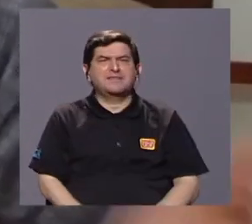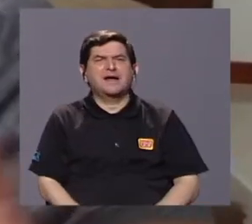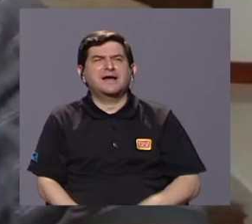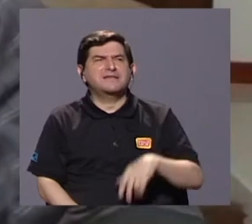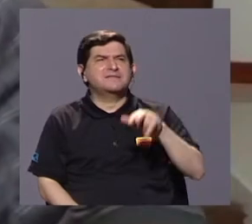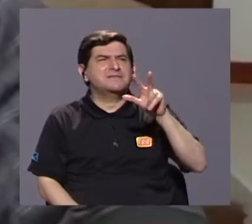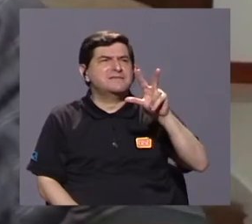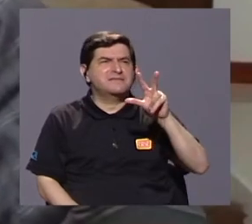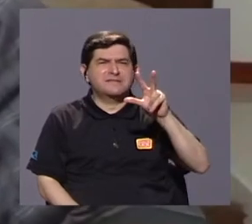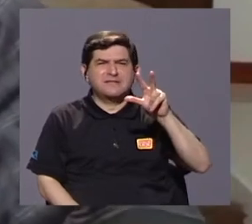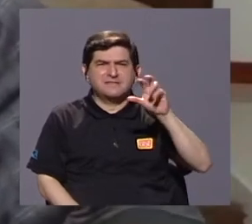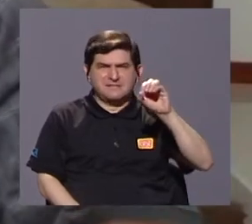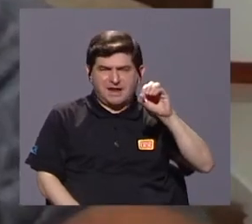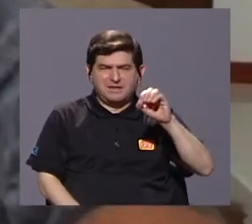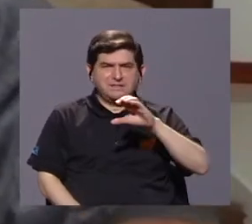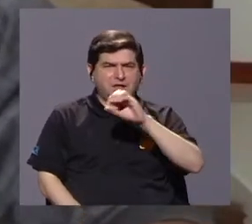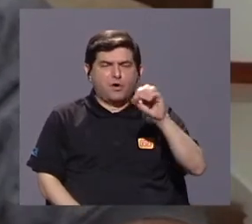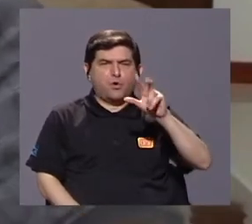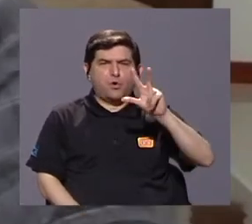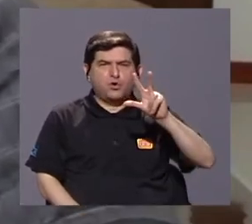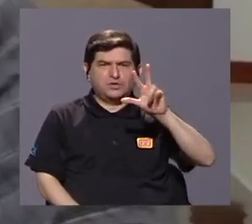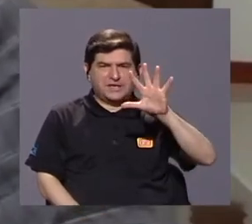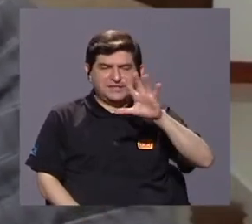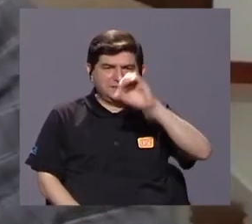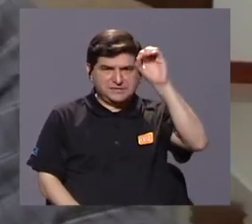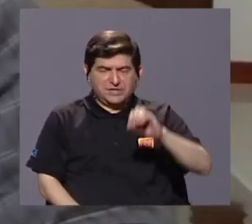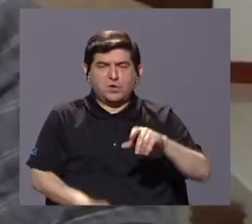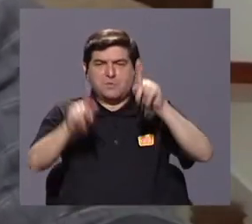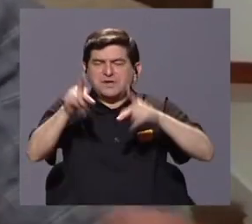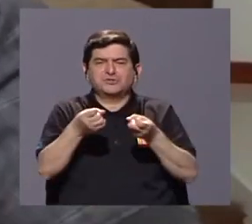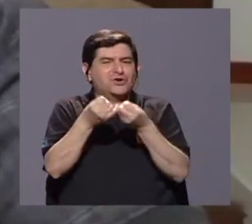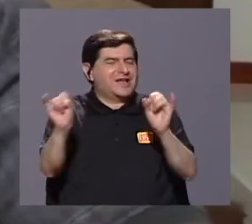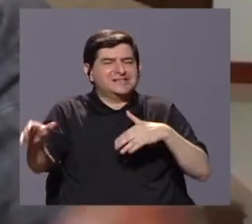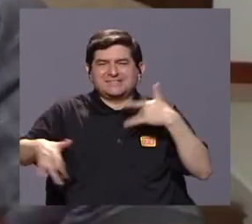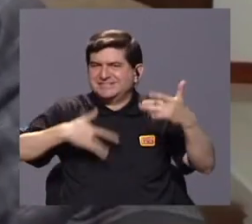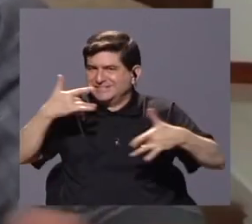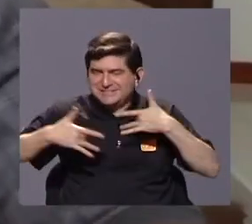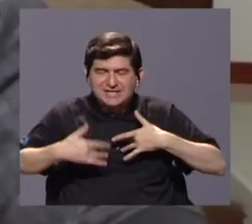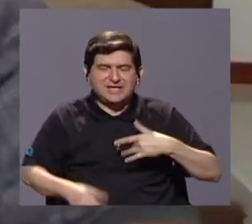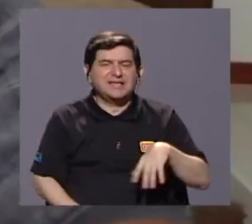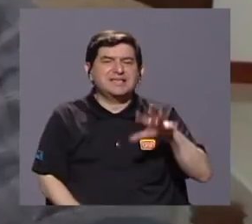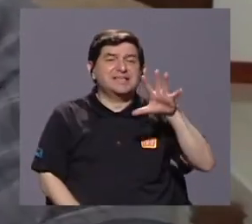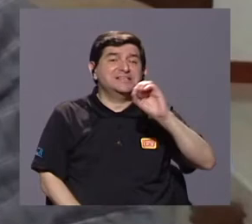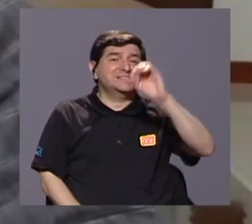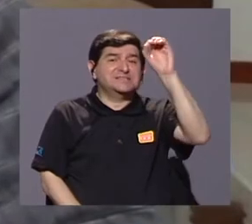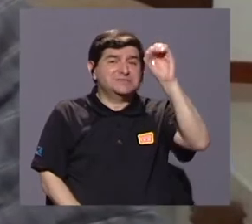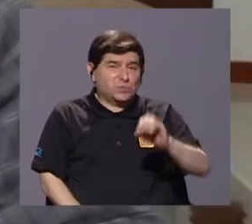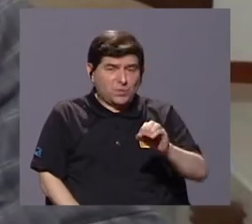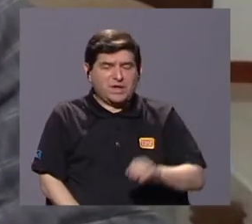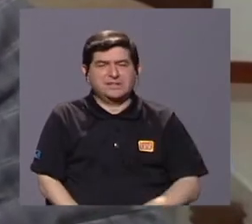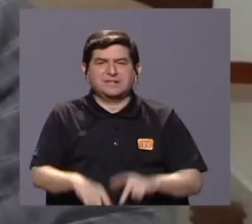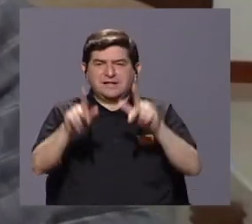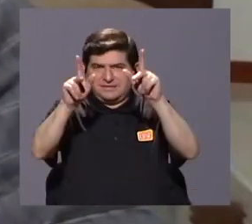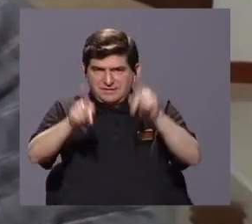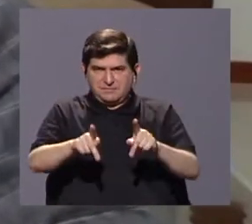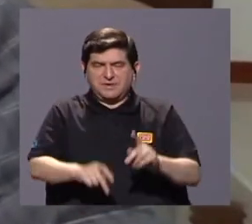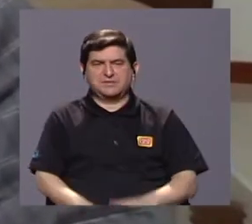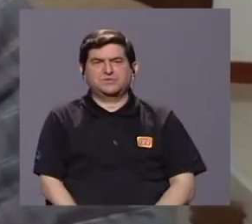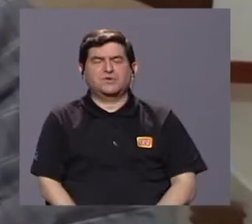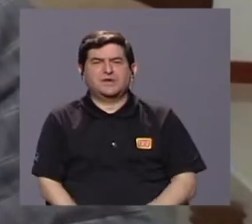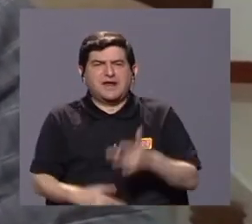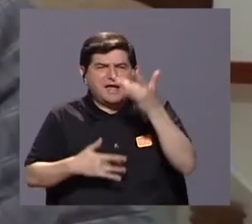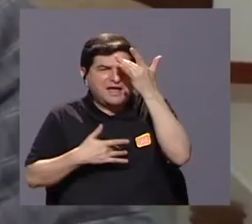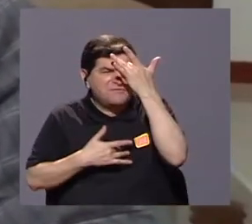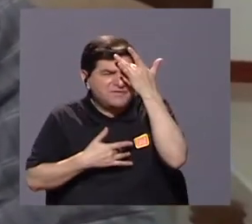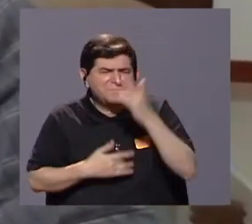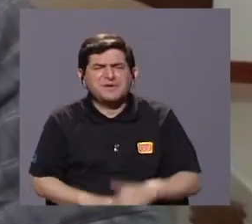un 30-35% que son completamente asintomáticos y cerca de un 50% que cursan con la enfermedad